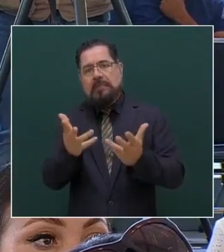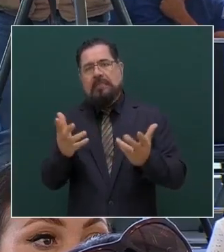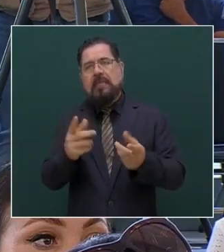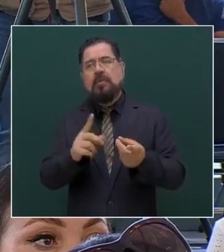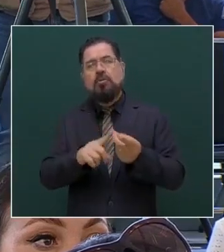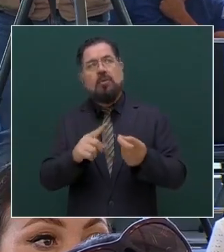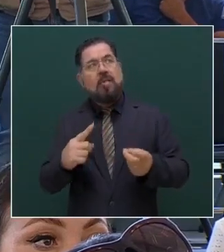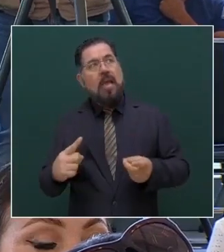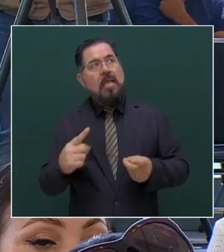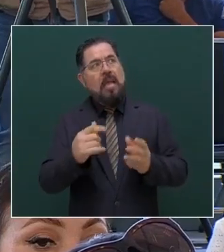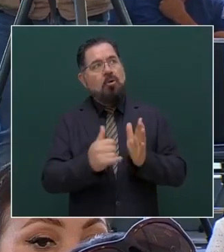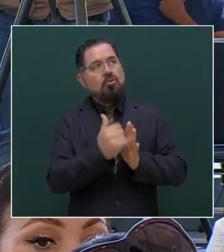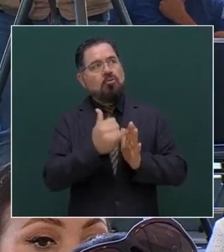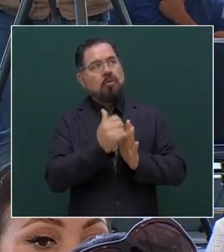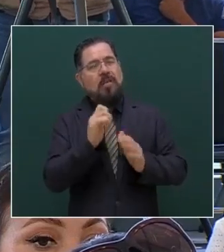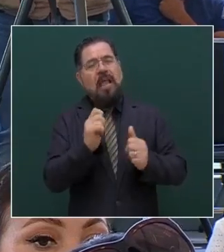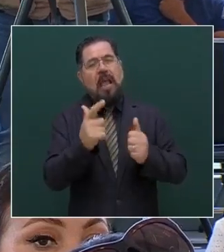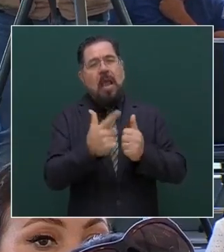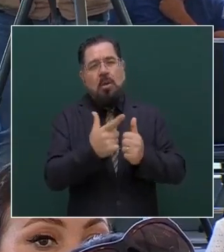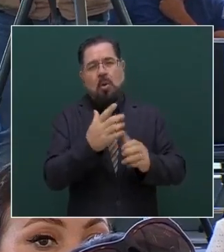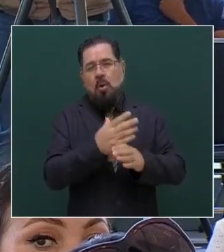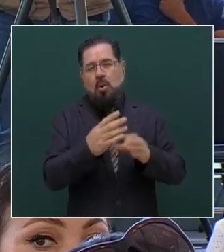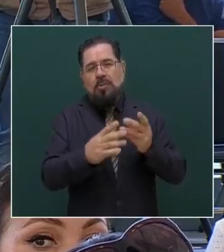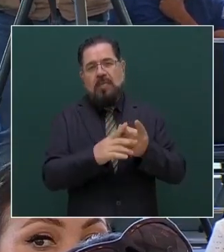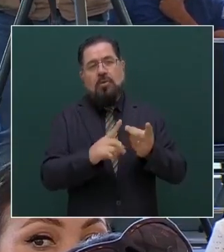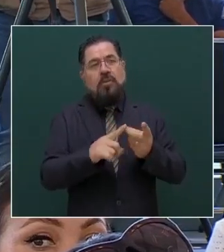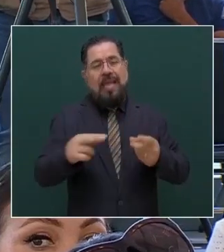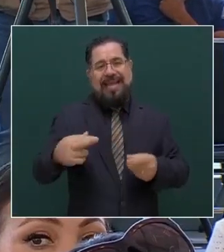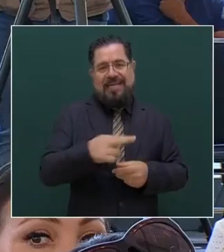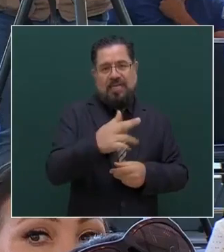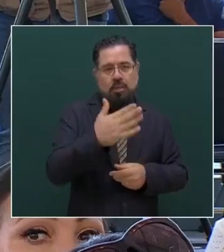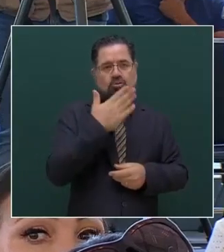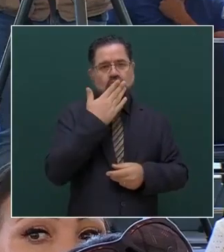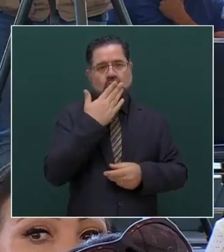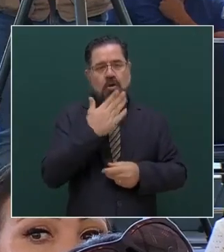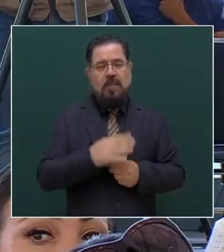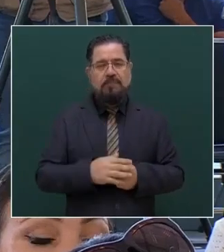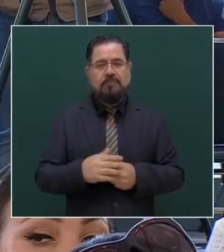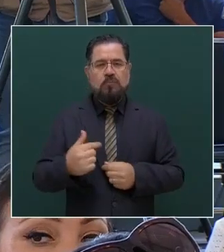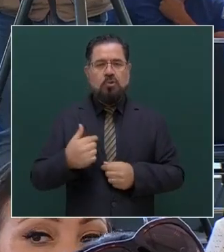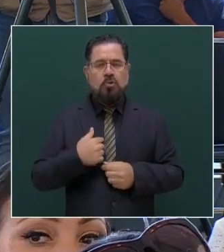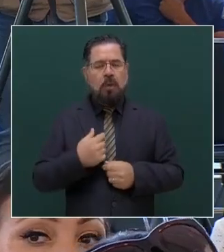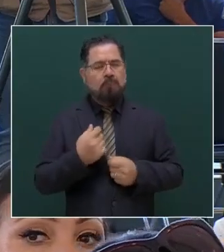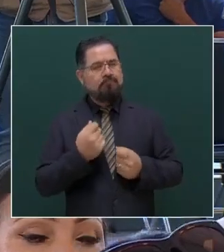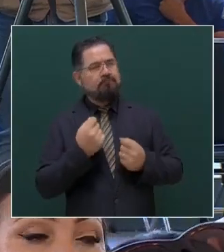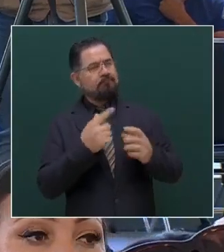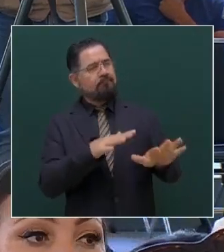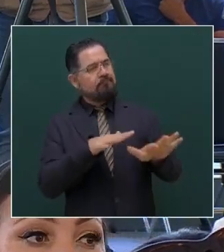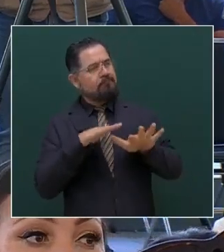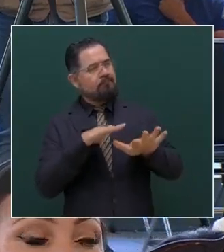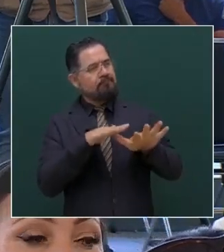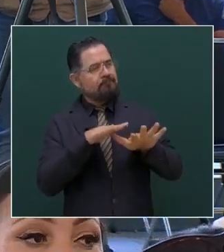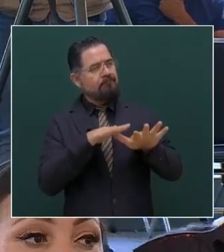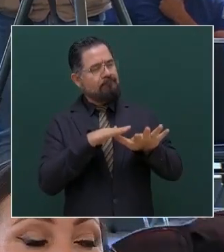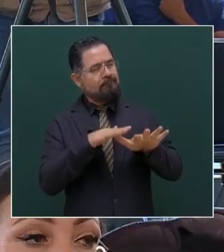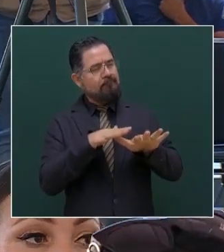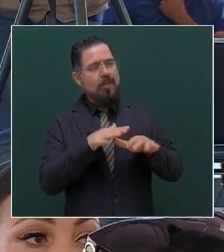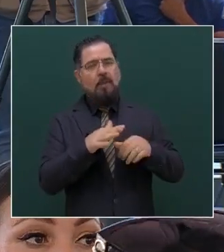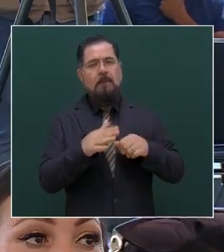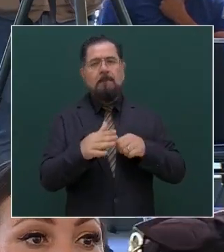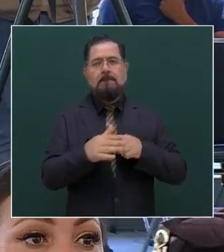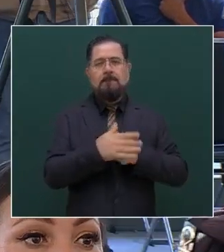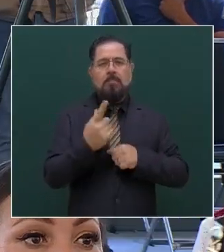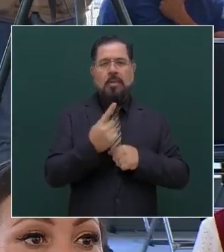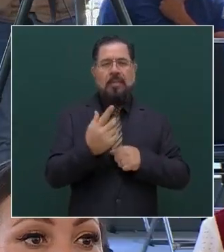Sonora. Eso me llama la atención porque en algún momento se